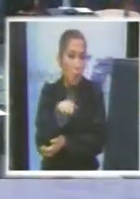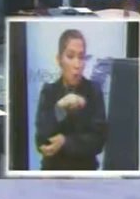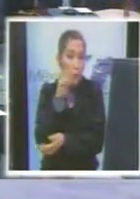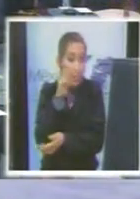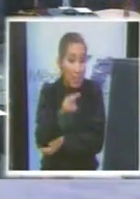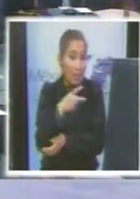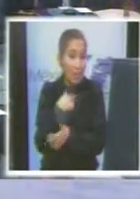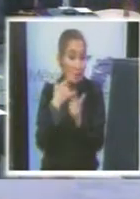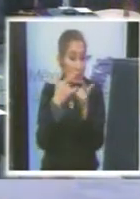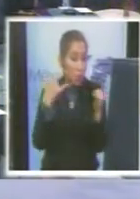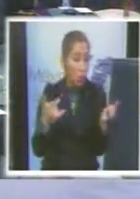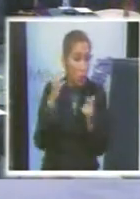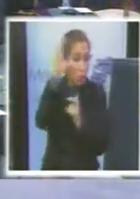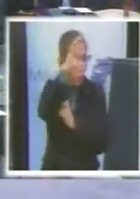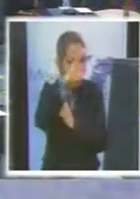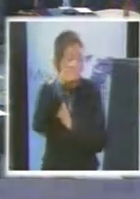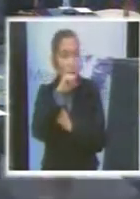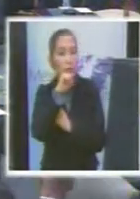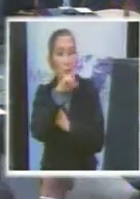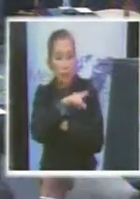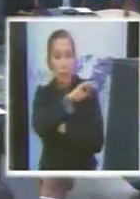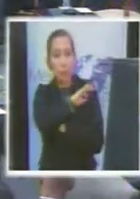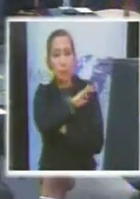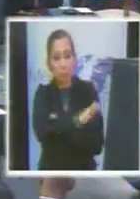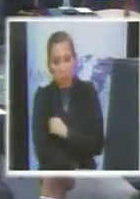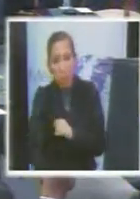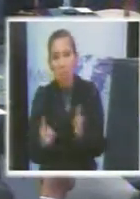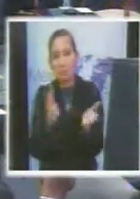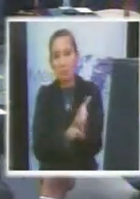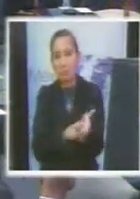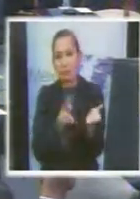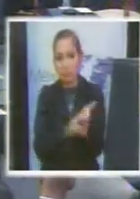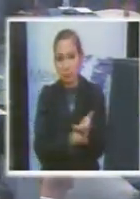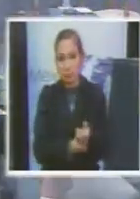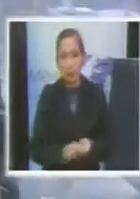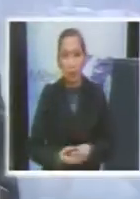dimensión histórica y cultural también puede ser sumamente valiosa.